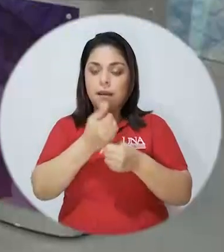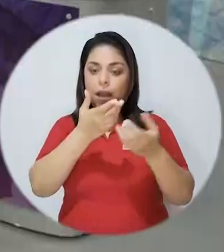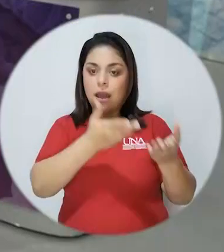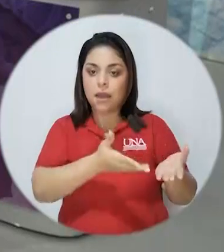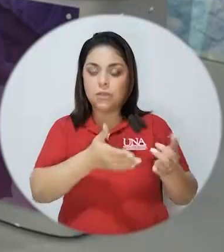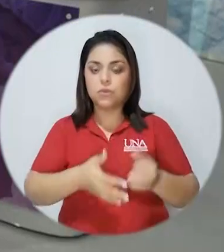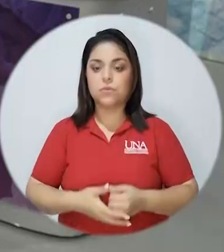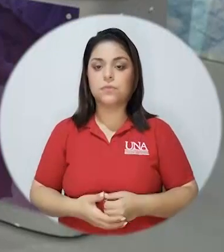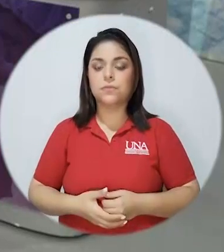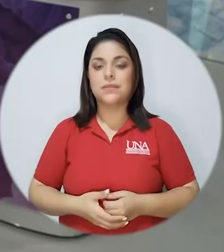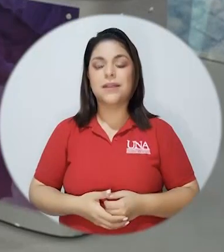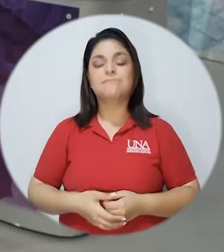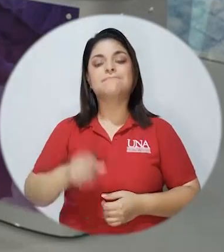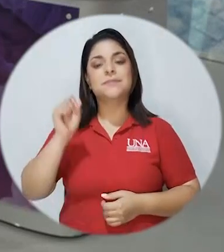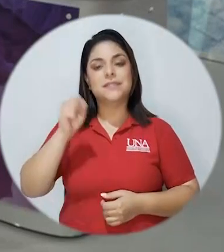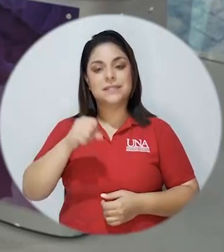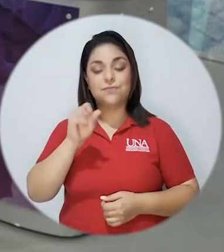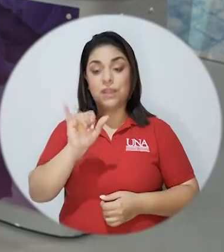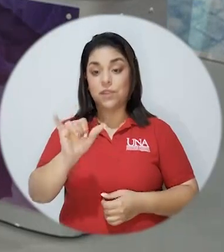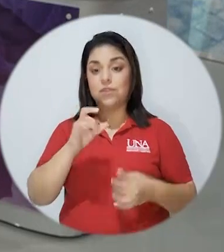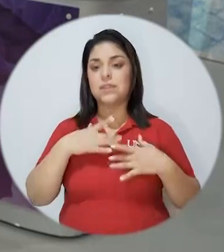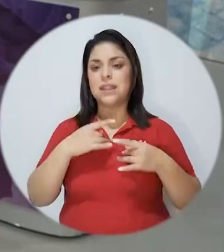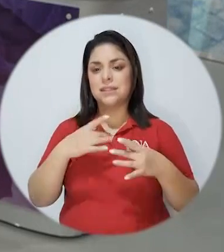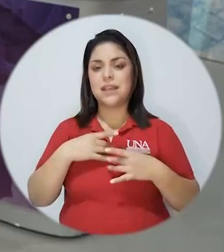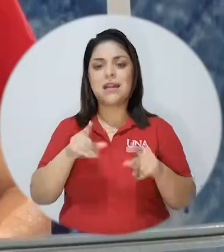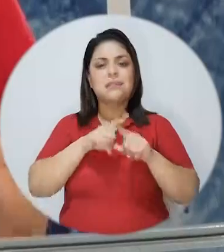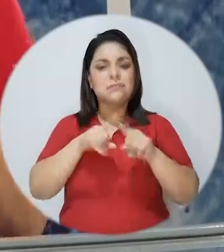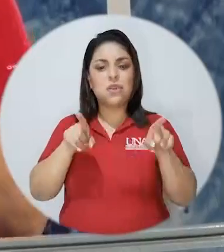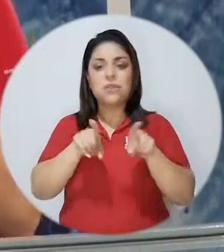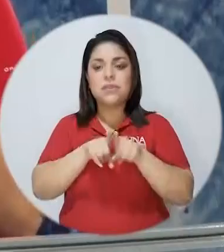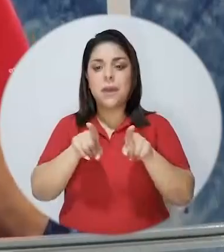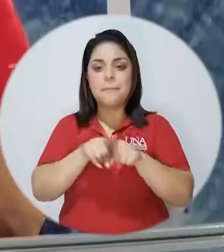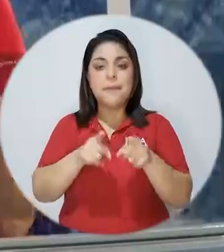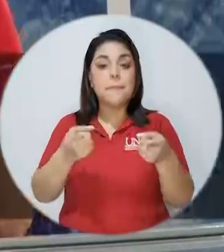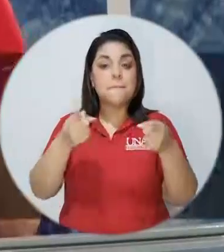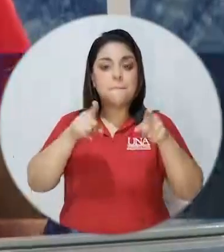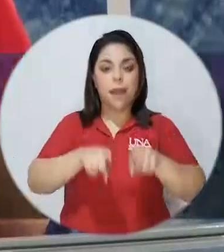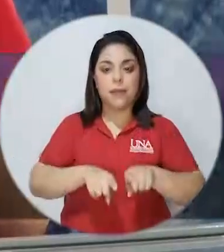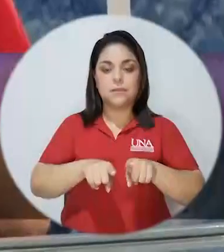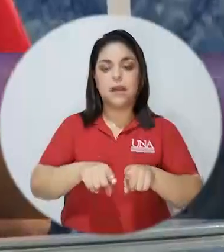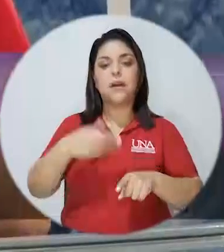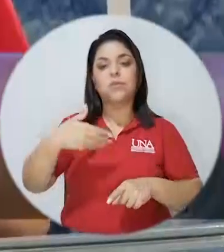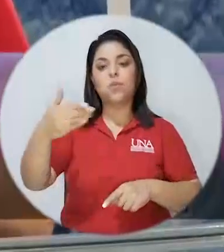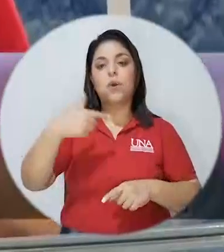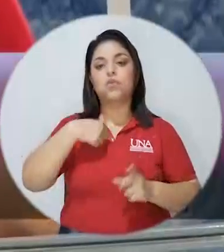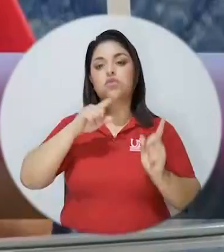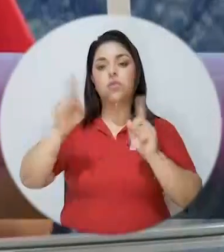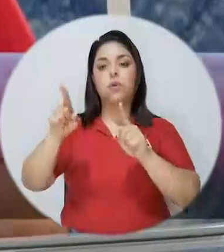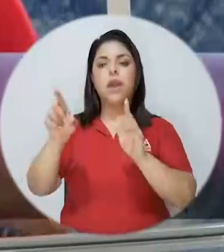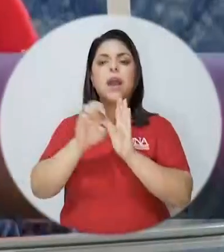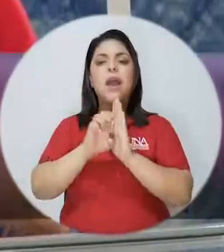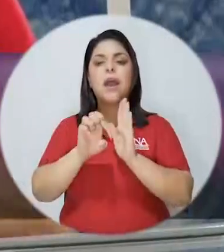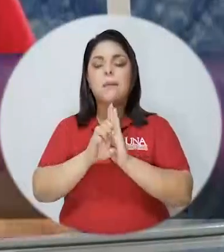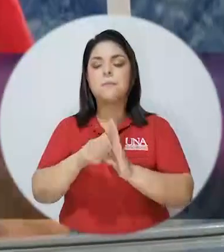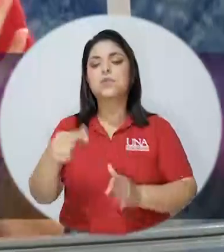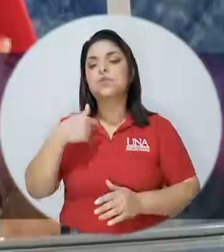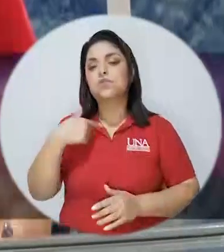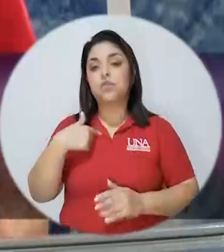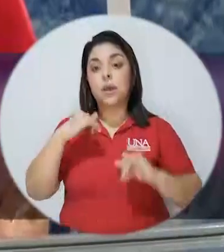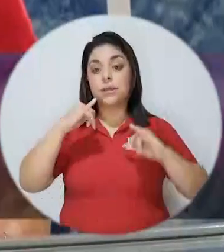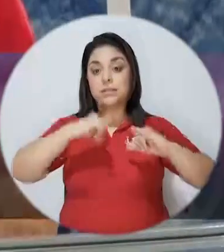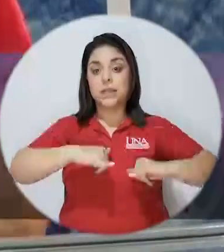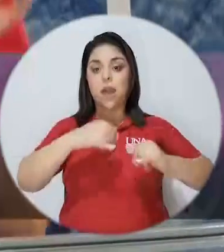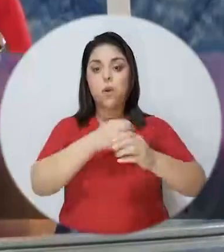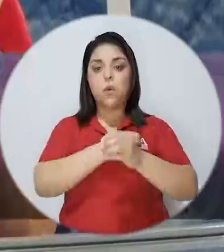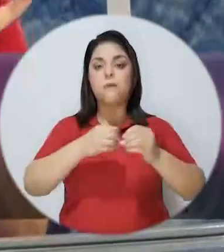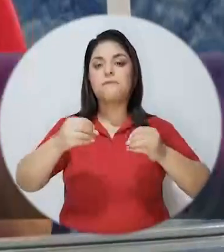Maribel, porque resulta que también pasa en la presencialidad. Sí, Resulta que sí. yo estoy en mi oficina y decido que se me ocurrió tomar café con el